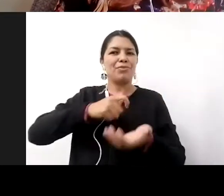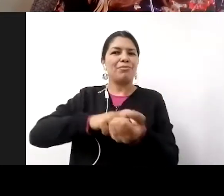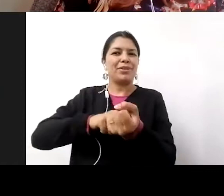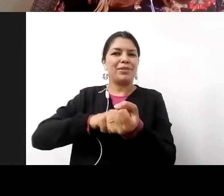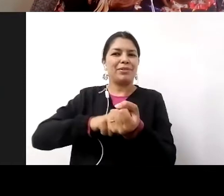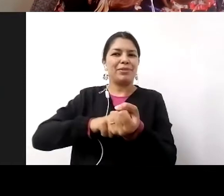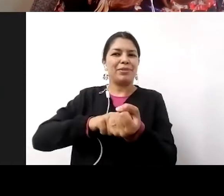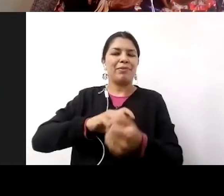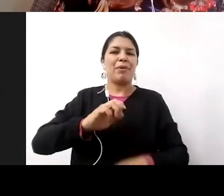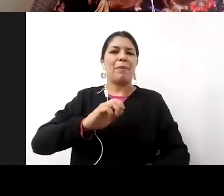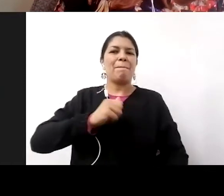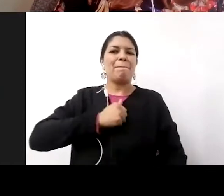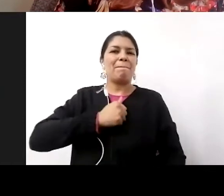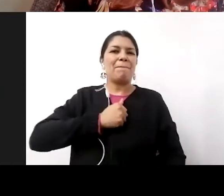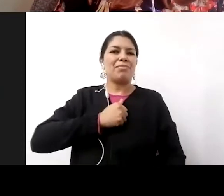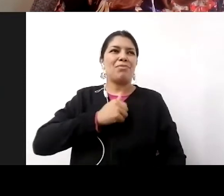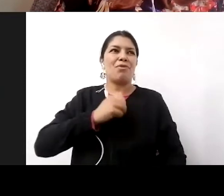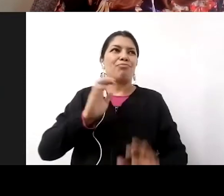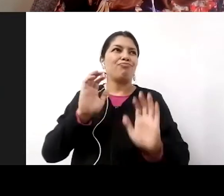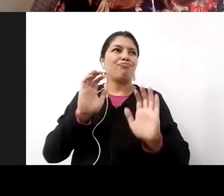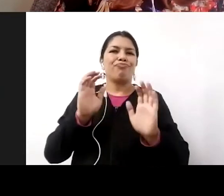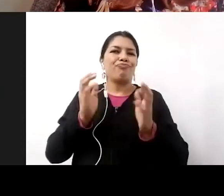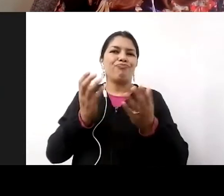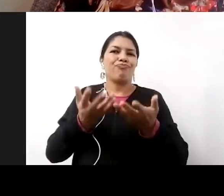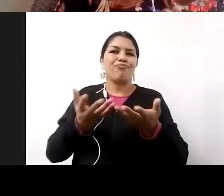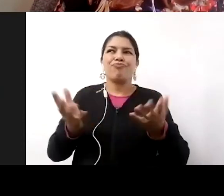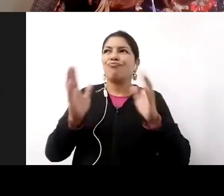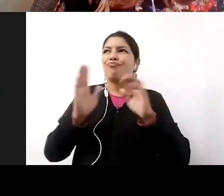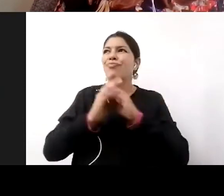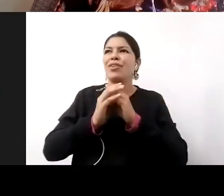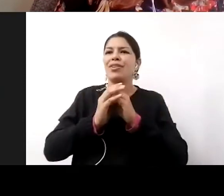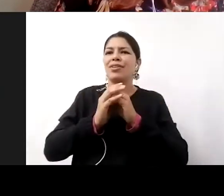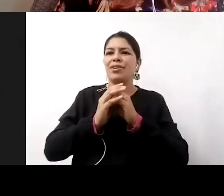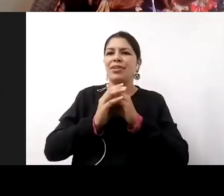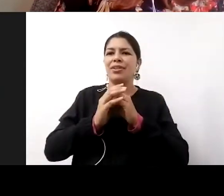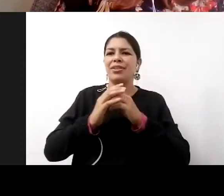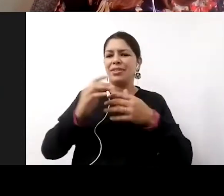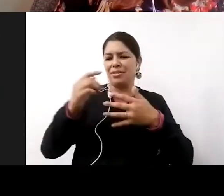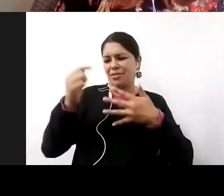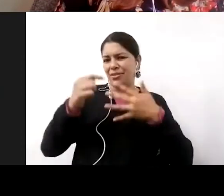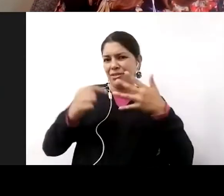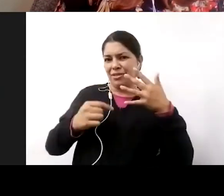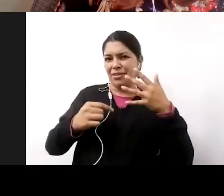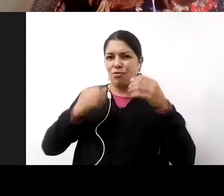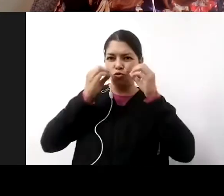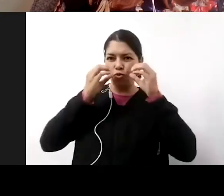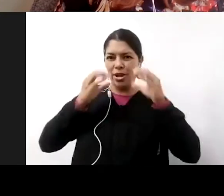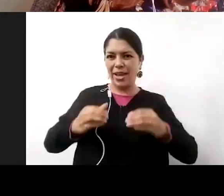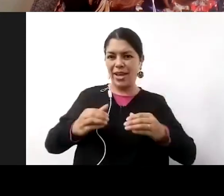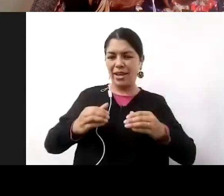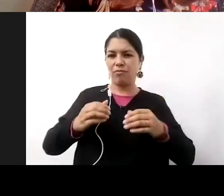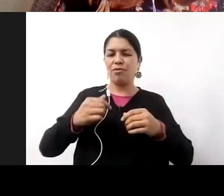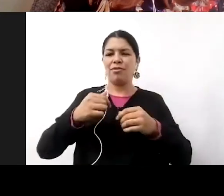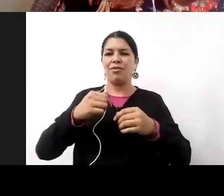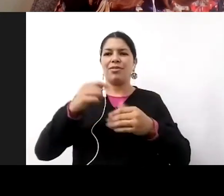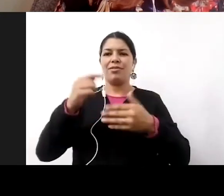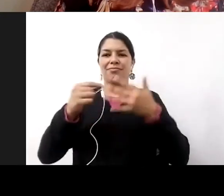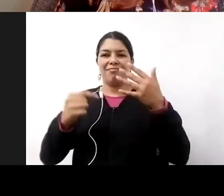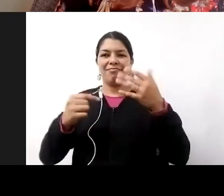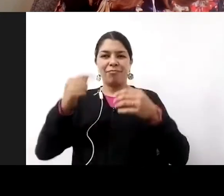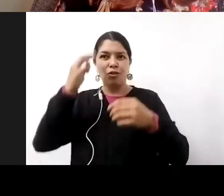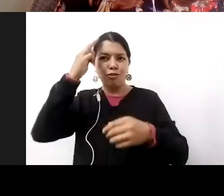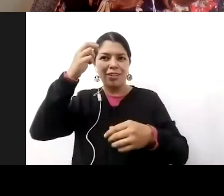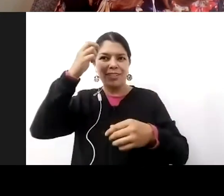de los riesgos físicos y cognitivos que tiene cada persona. Es lo que lo representa,